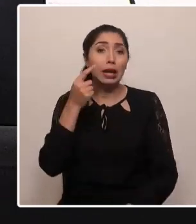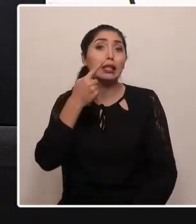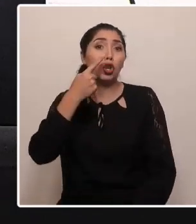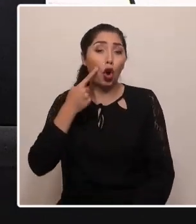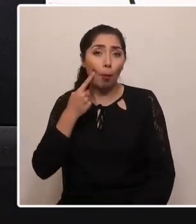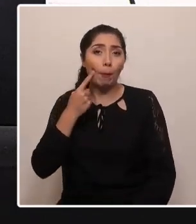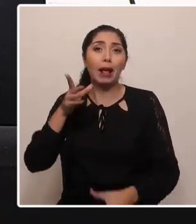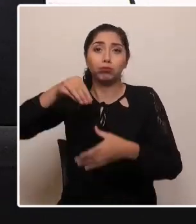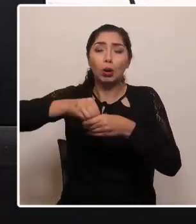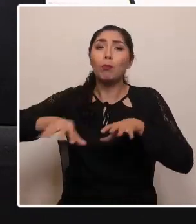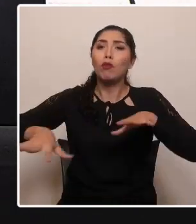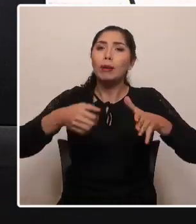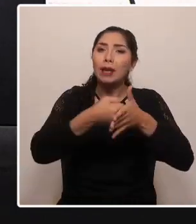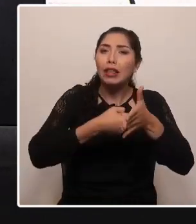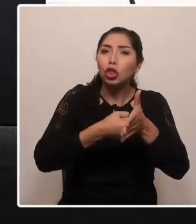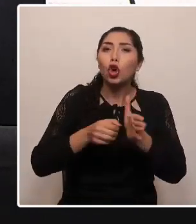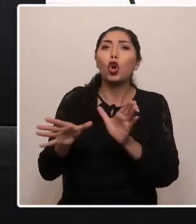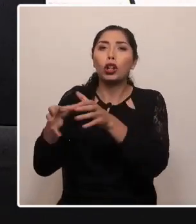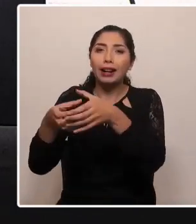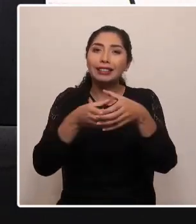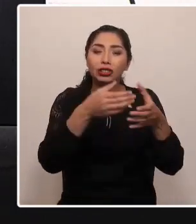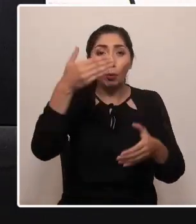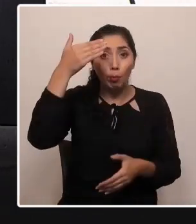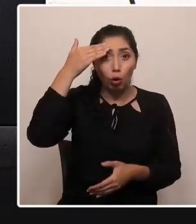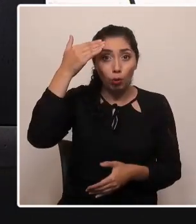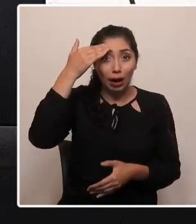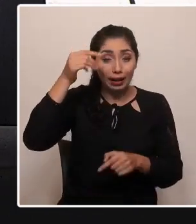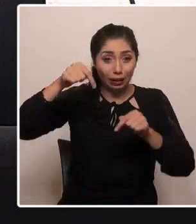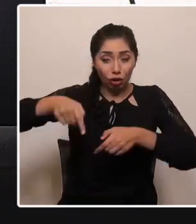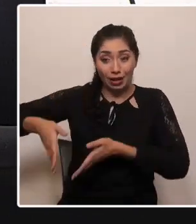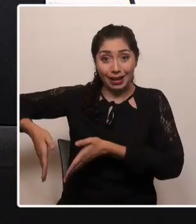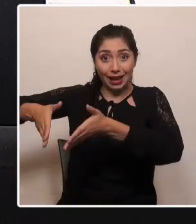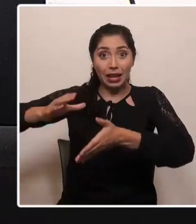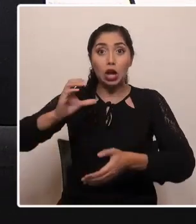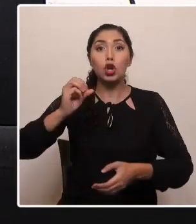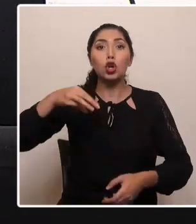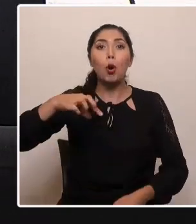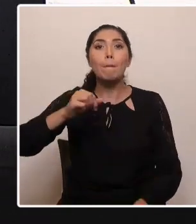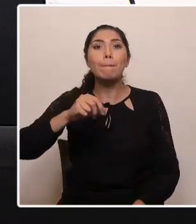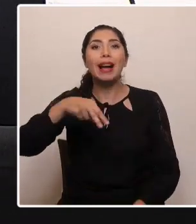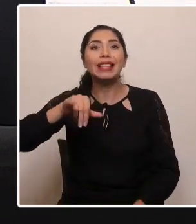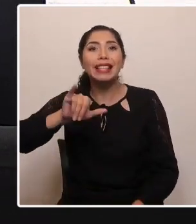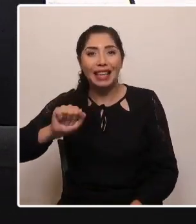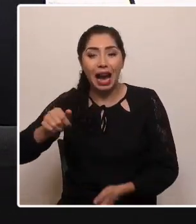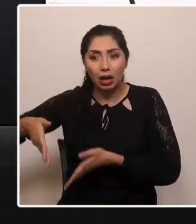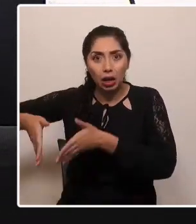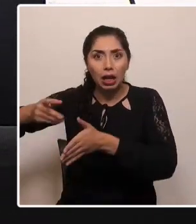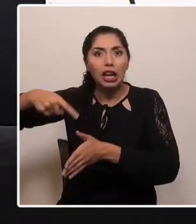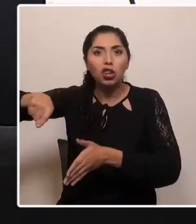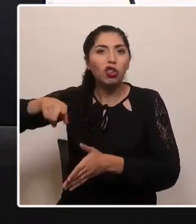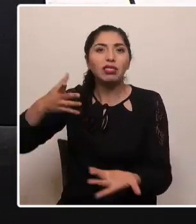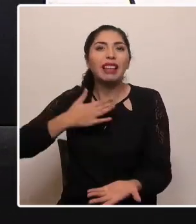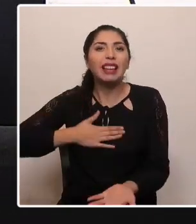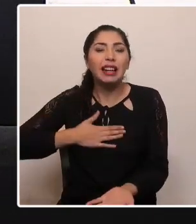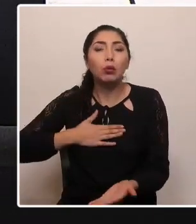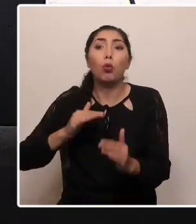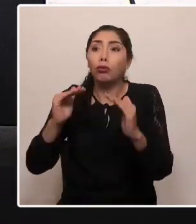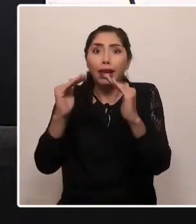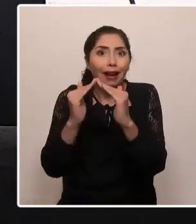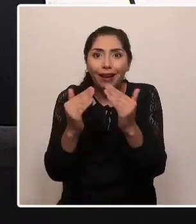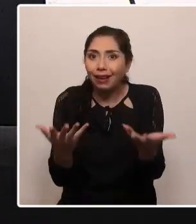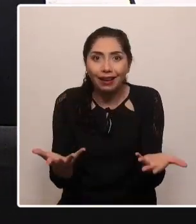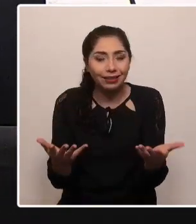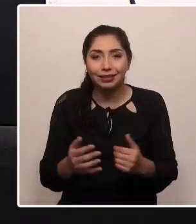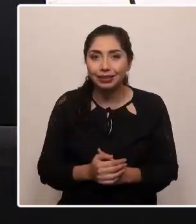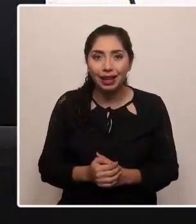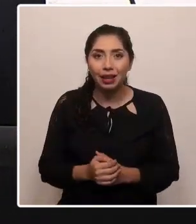organizaciones populares que nos recibieron hoy por la calle Compañía buscan eso, un techo para existir. En esos lugares